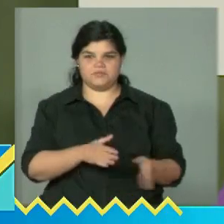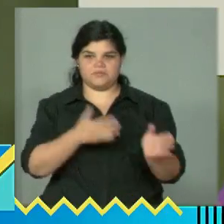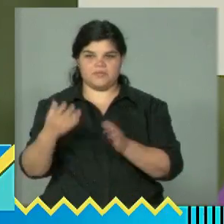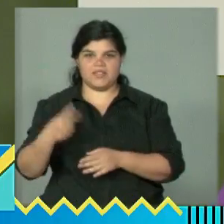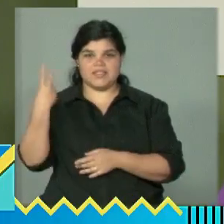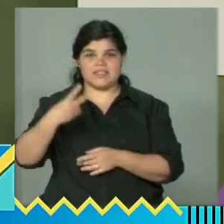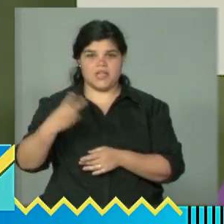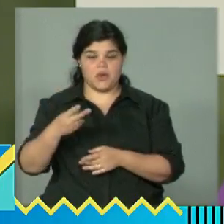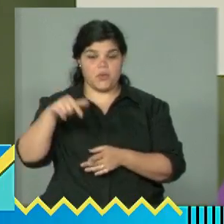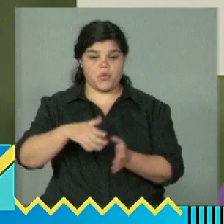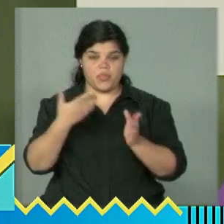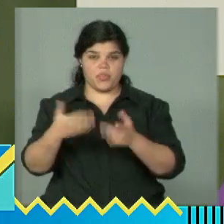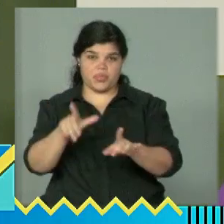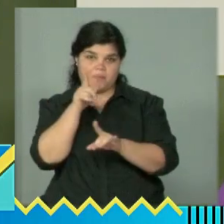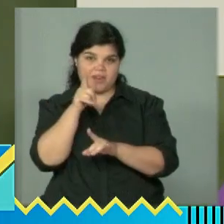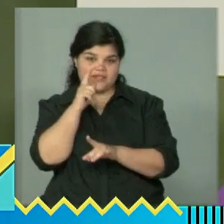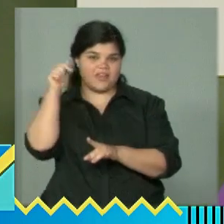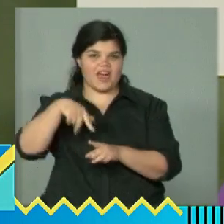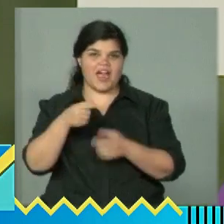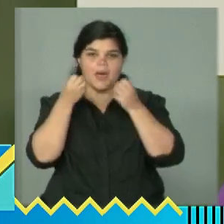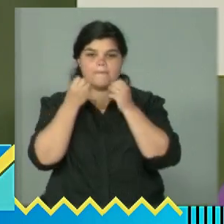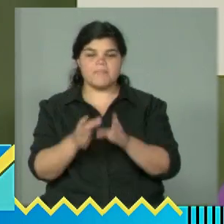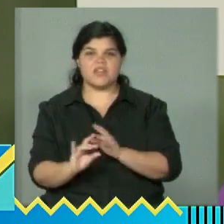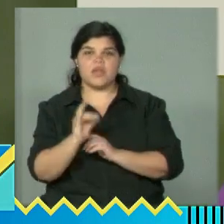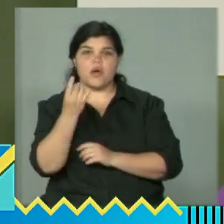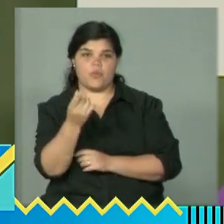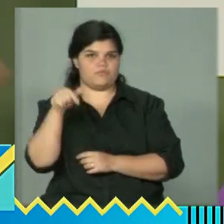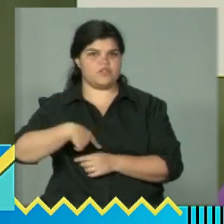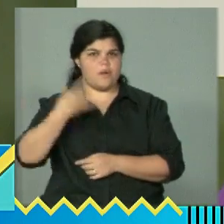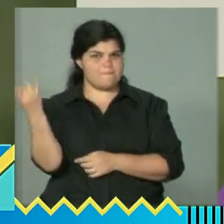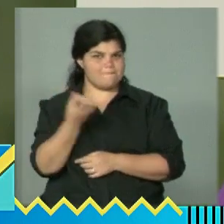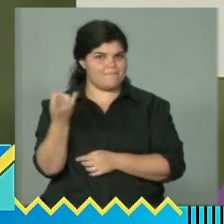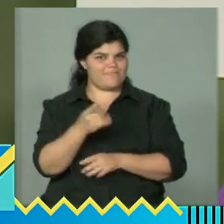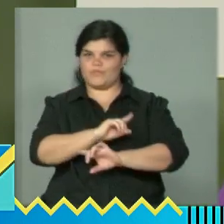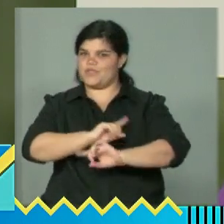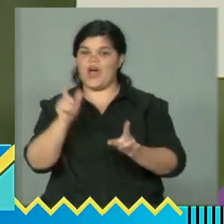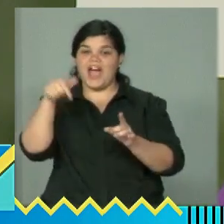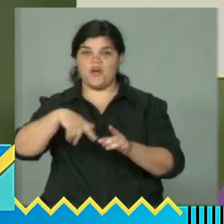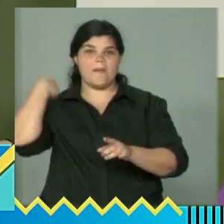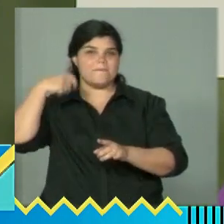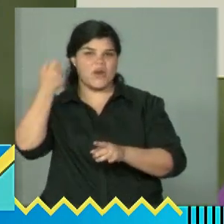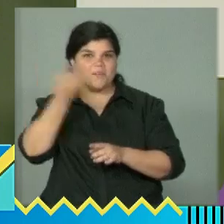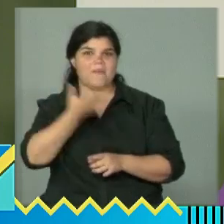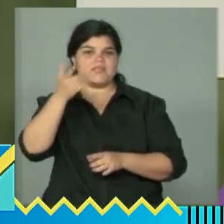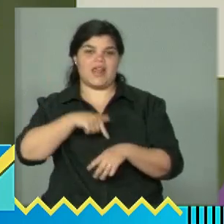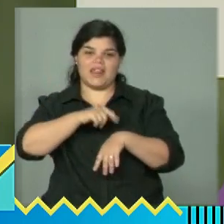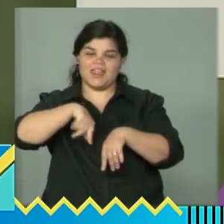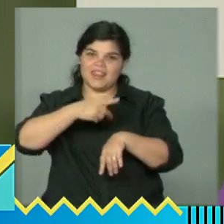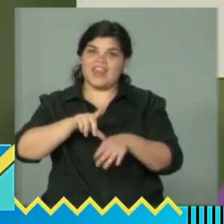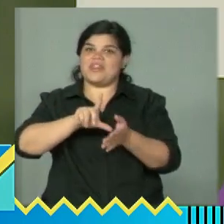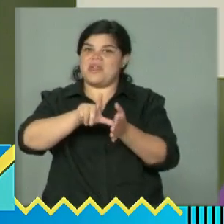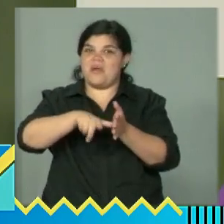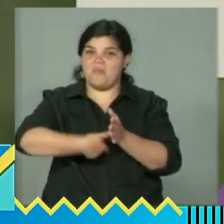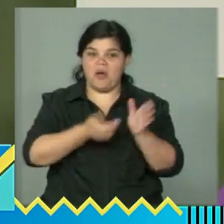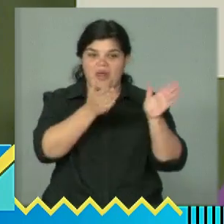Segundo bloque de Distintos Parecidos, hablando de Emprende U, y yo no les mentí. Era un programa especial y por eso tardamos un poquito entre bloque y